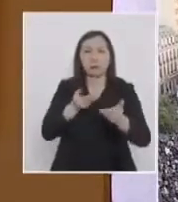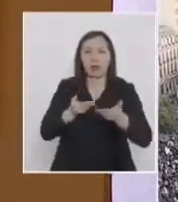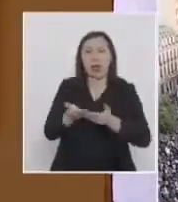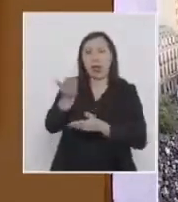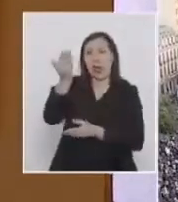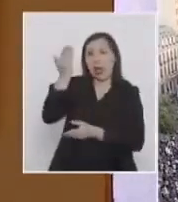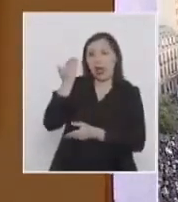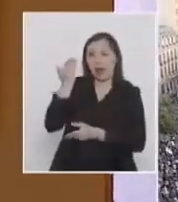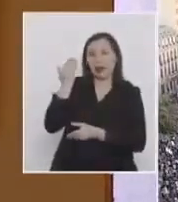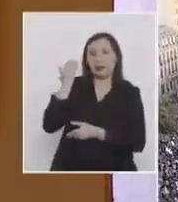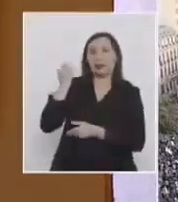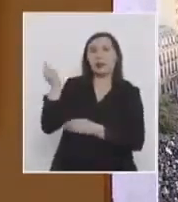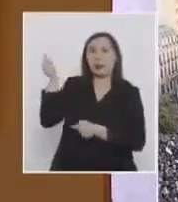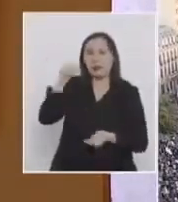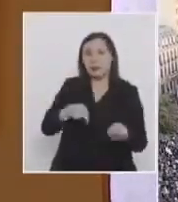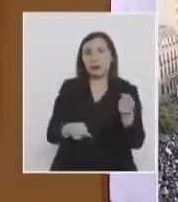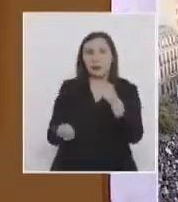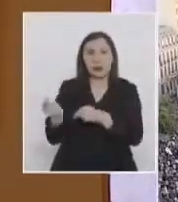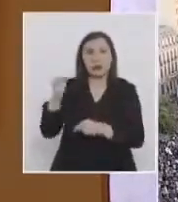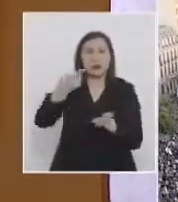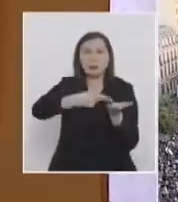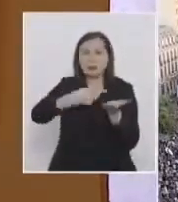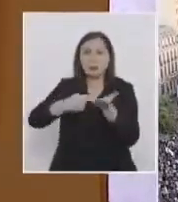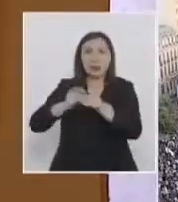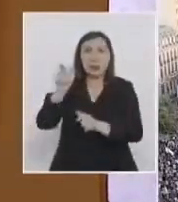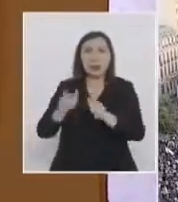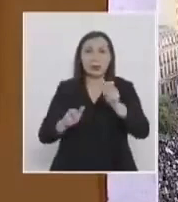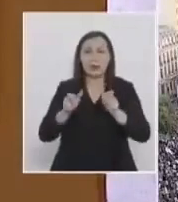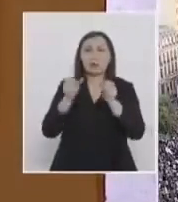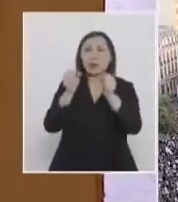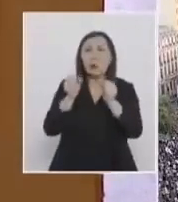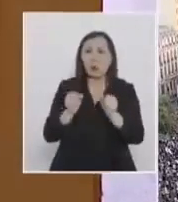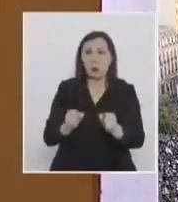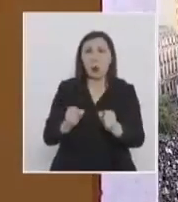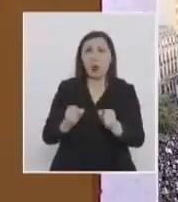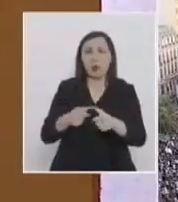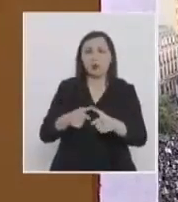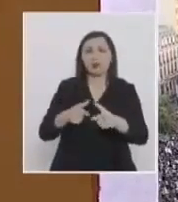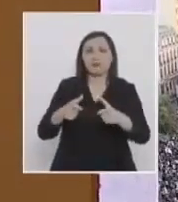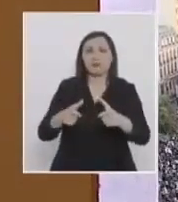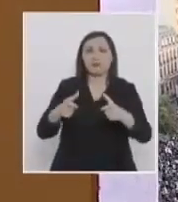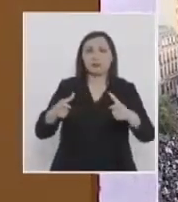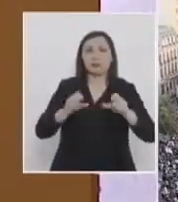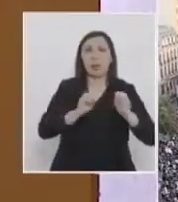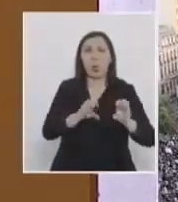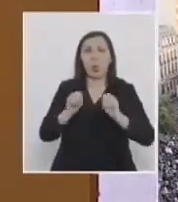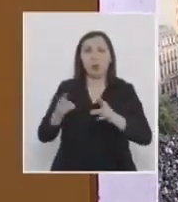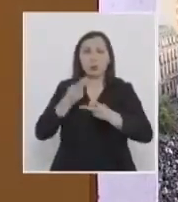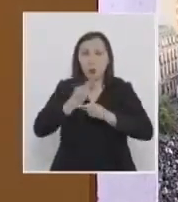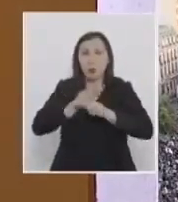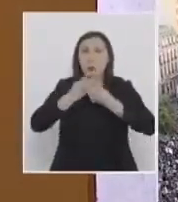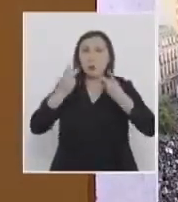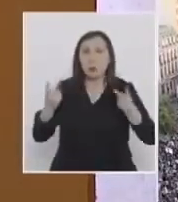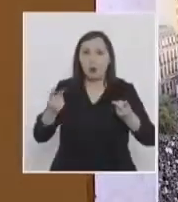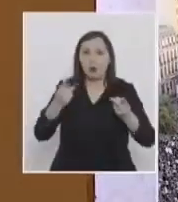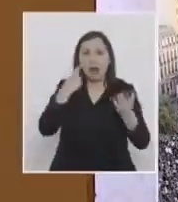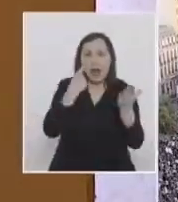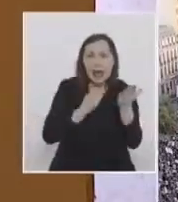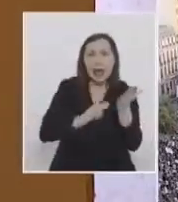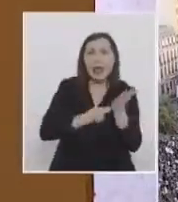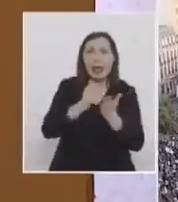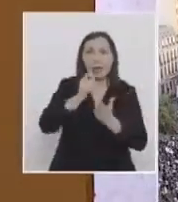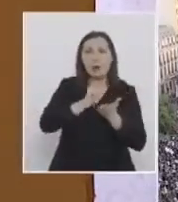pasaron antes que nosotros miles de personas que hicieron posible la expansión de la educación pública, el